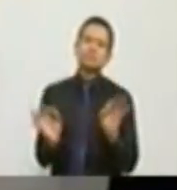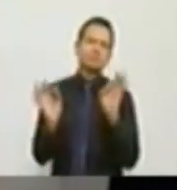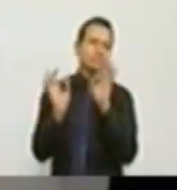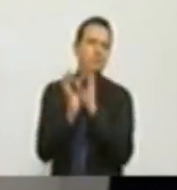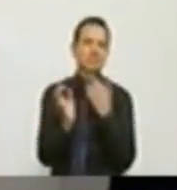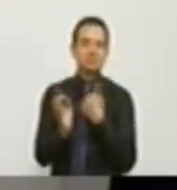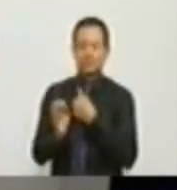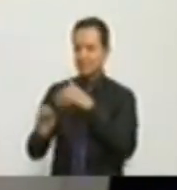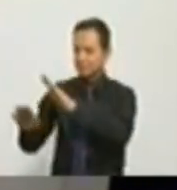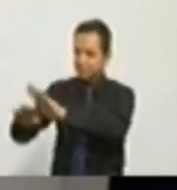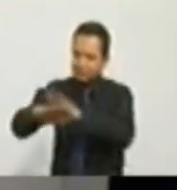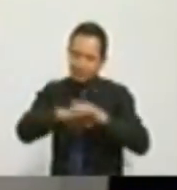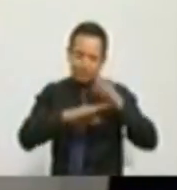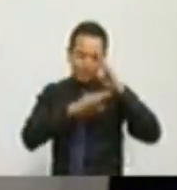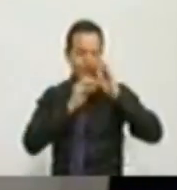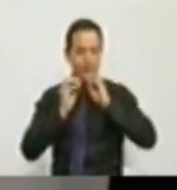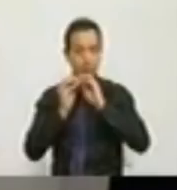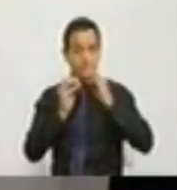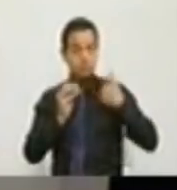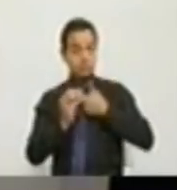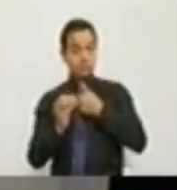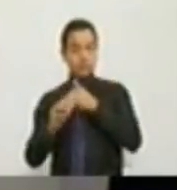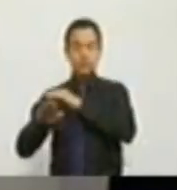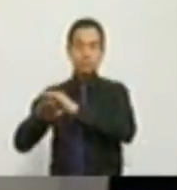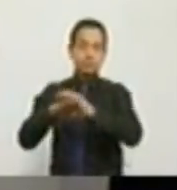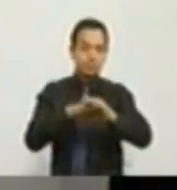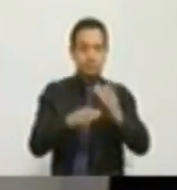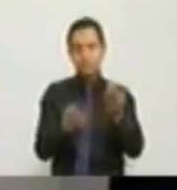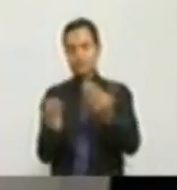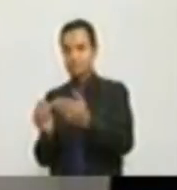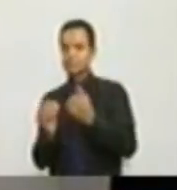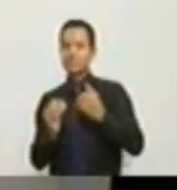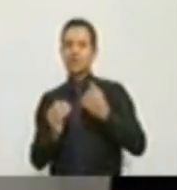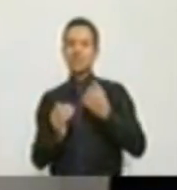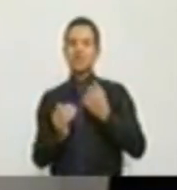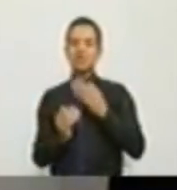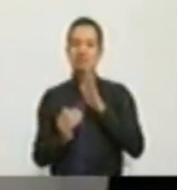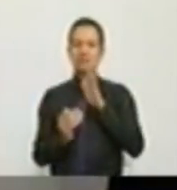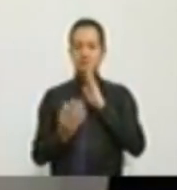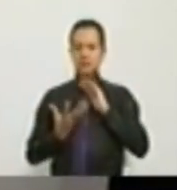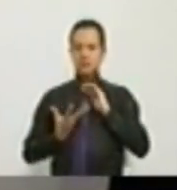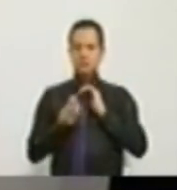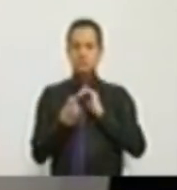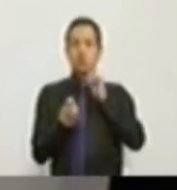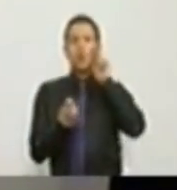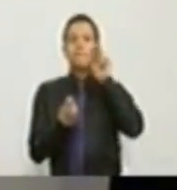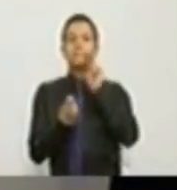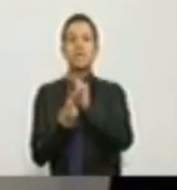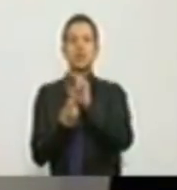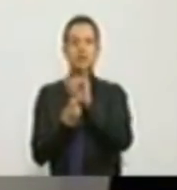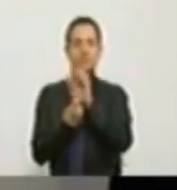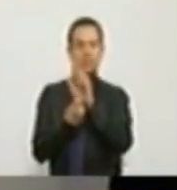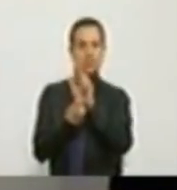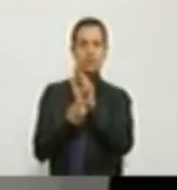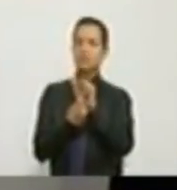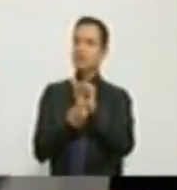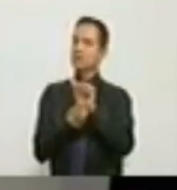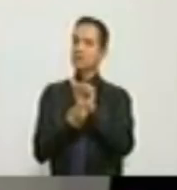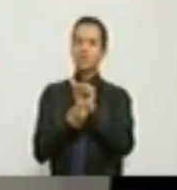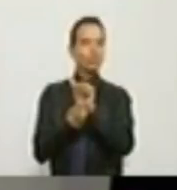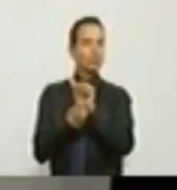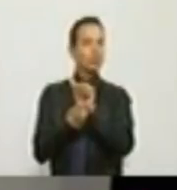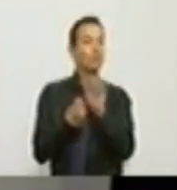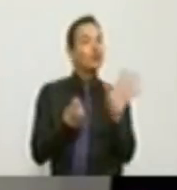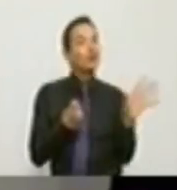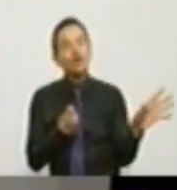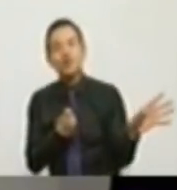acuerdo, y es la invitación que lo hacemos. No por Mira, por los ciudadanos en primer lugar y por todos los